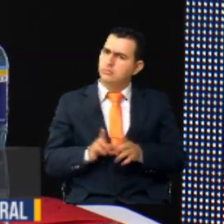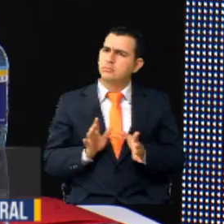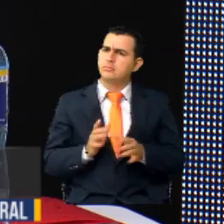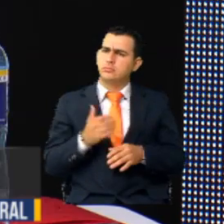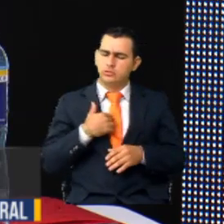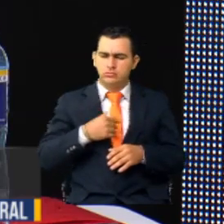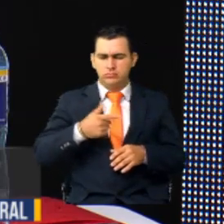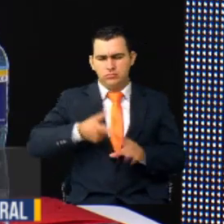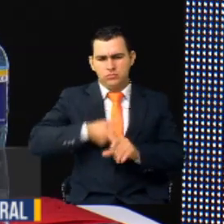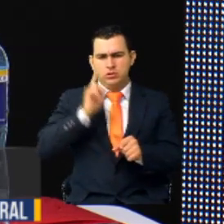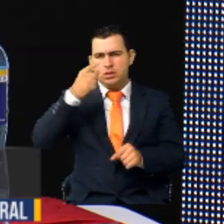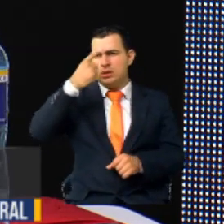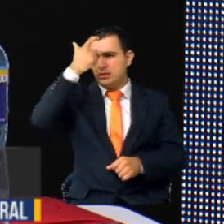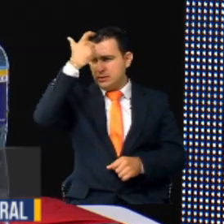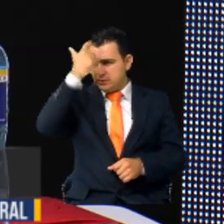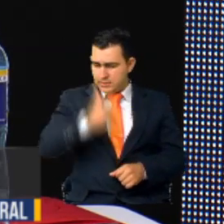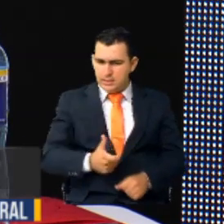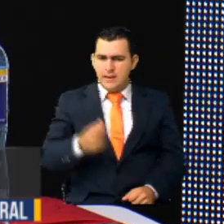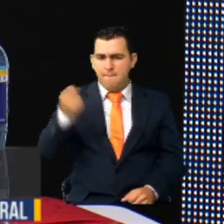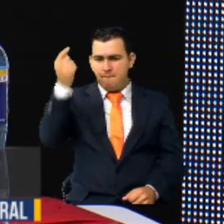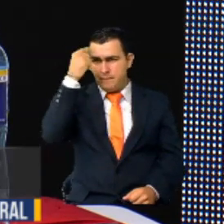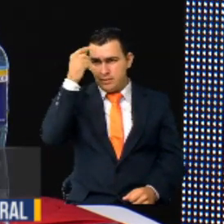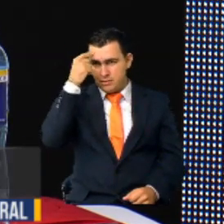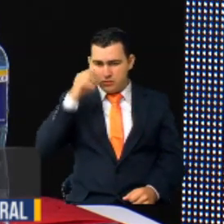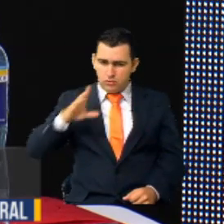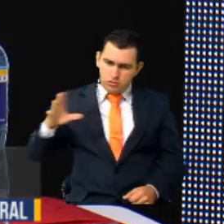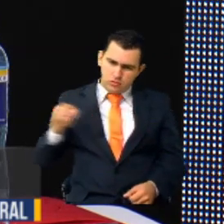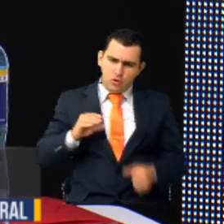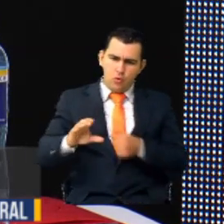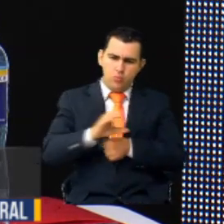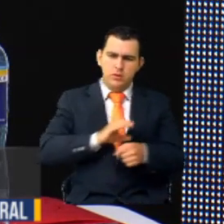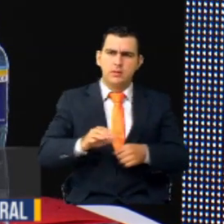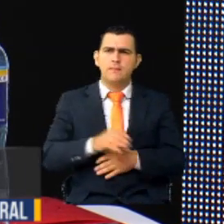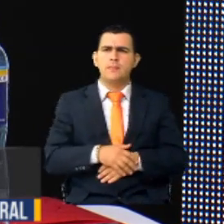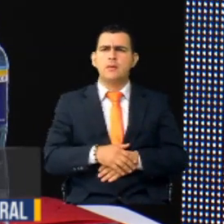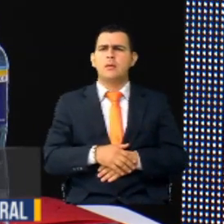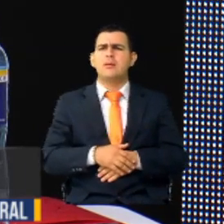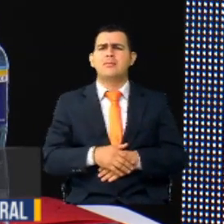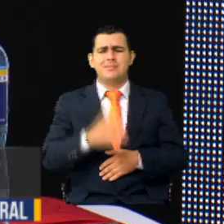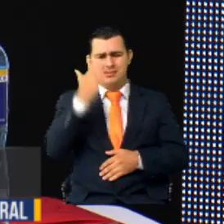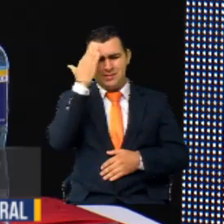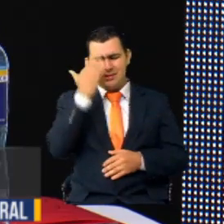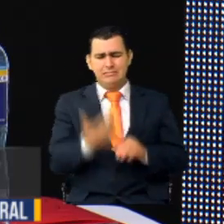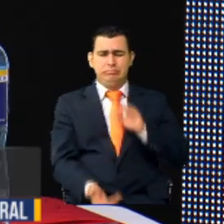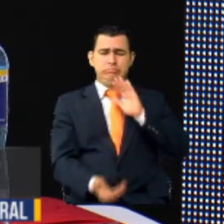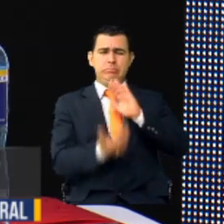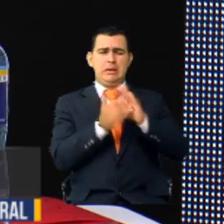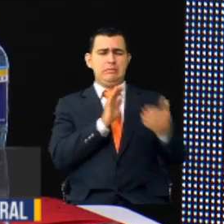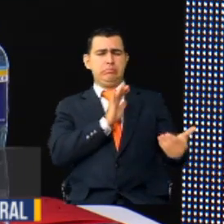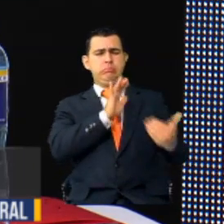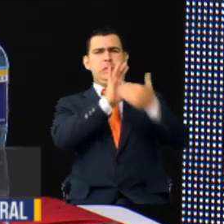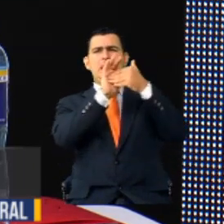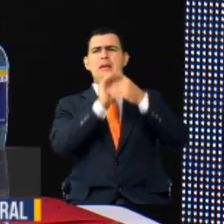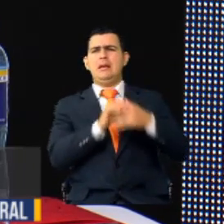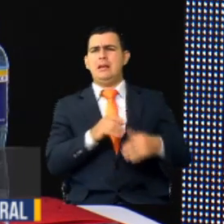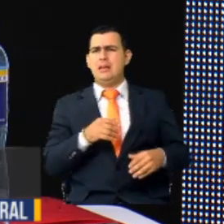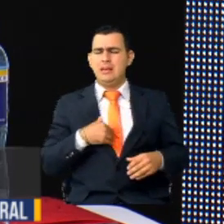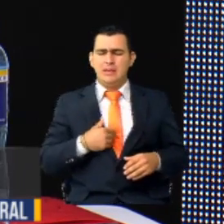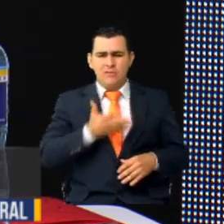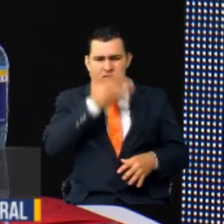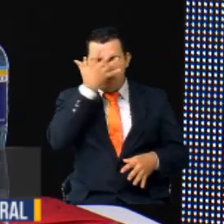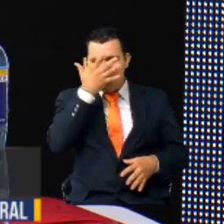seria, transparente, pensando en las comunidades. Hemos sido muy agredidos, muchísimo. En las redes nos dan palo